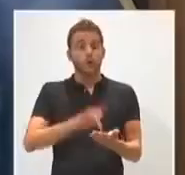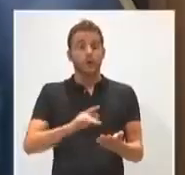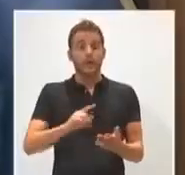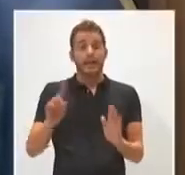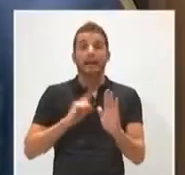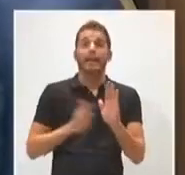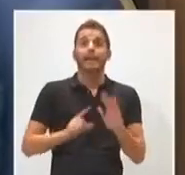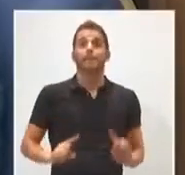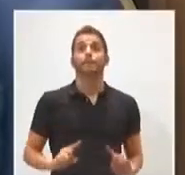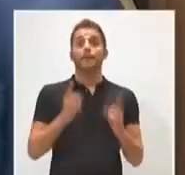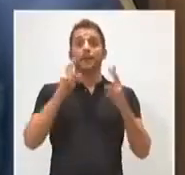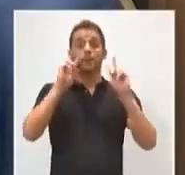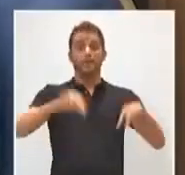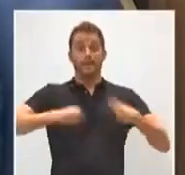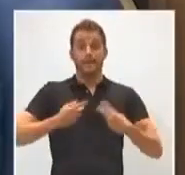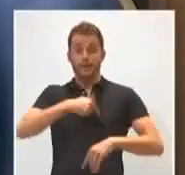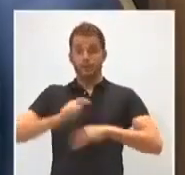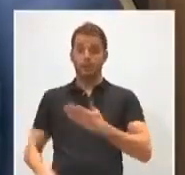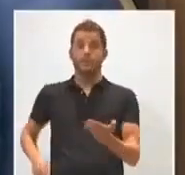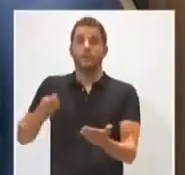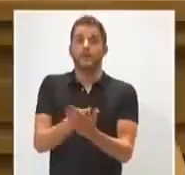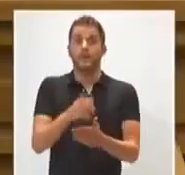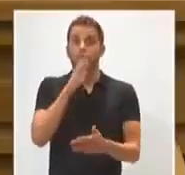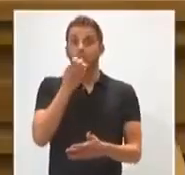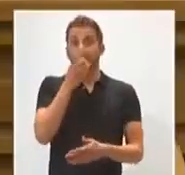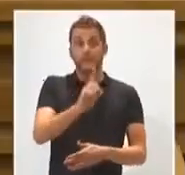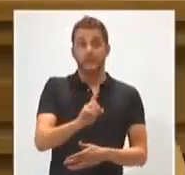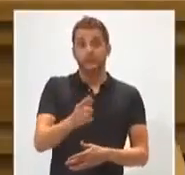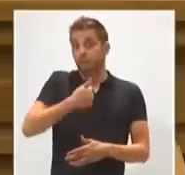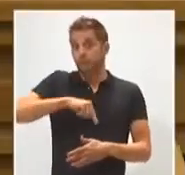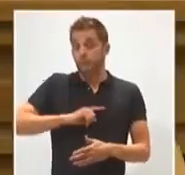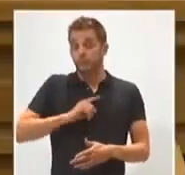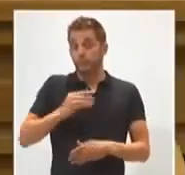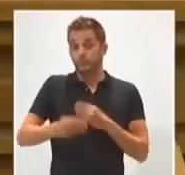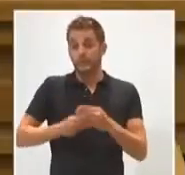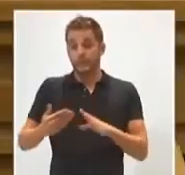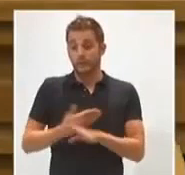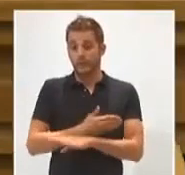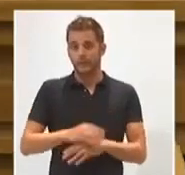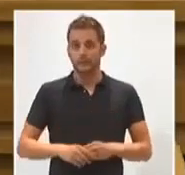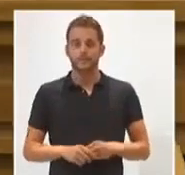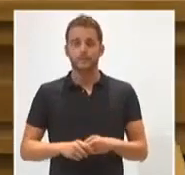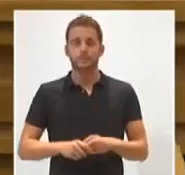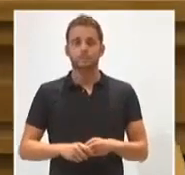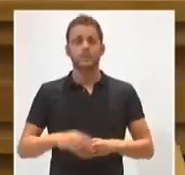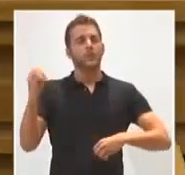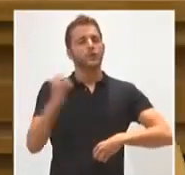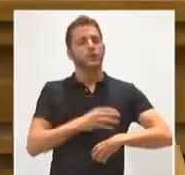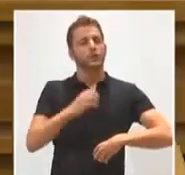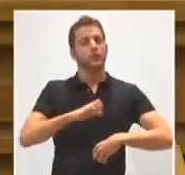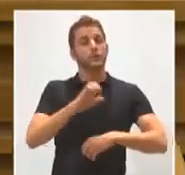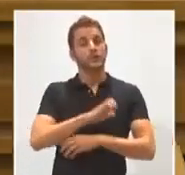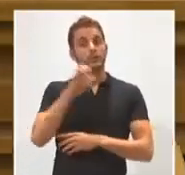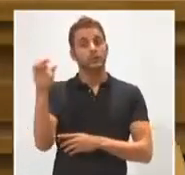permite la ley porque si no lo podríamos hacer por disposición tenemos y aparato de gestión también suficiente en fondos europeos